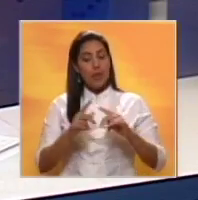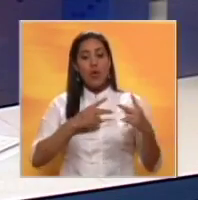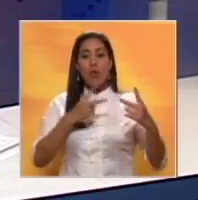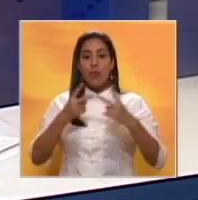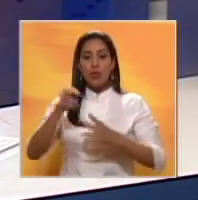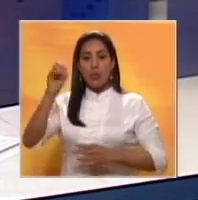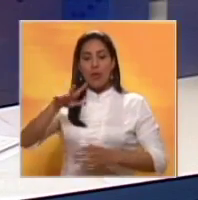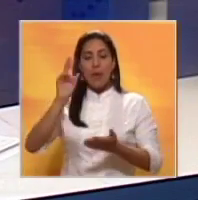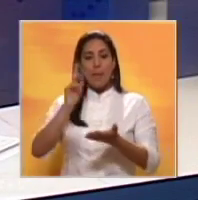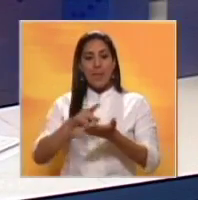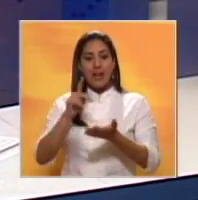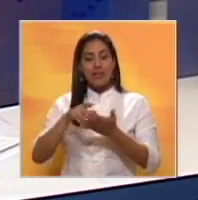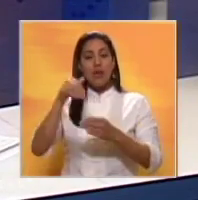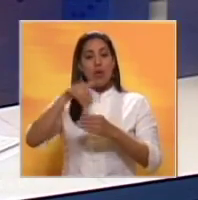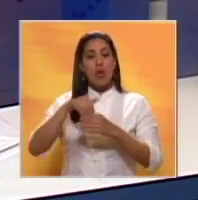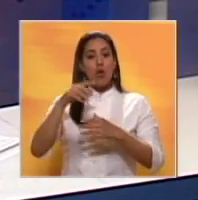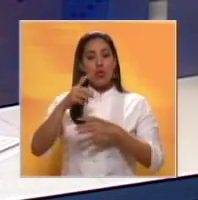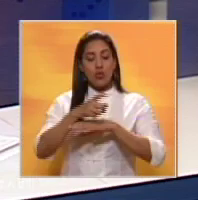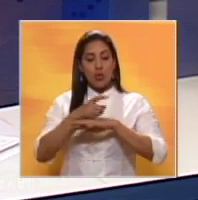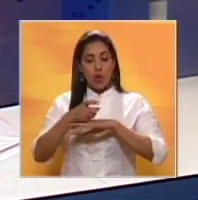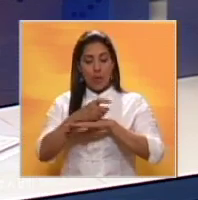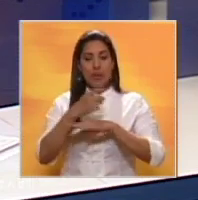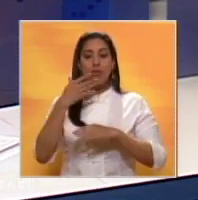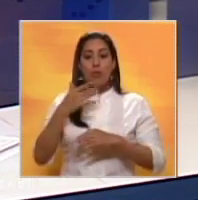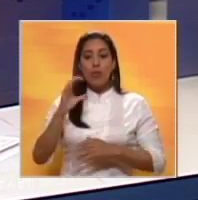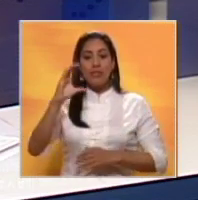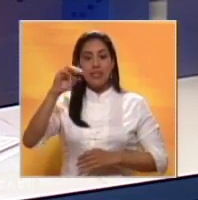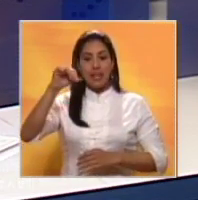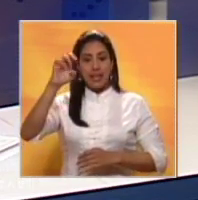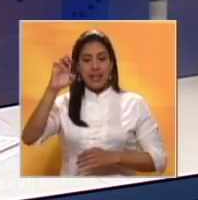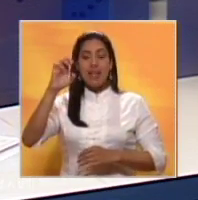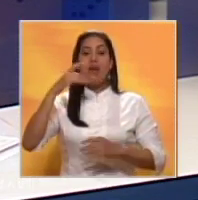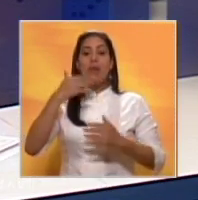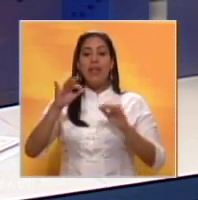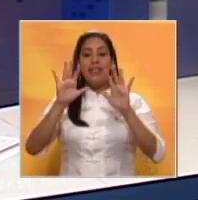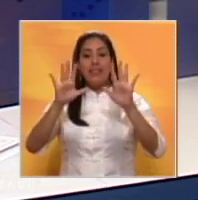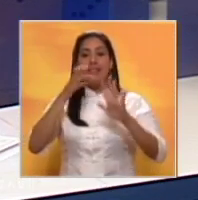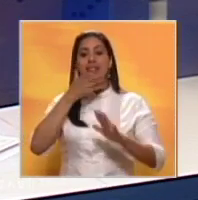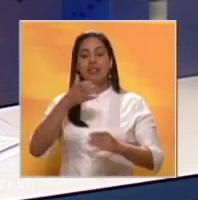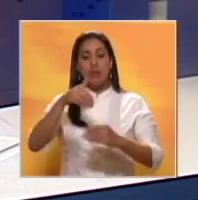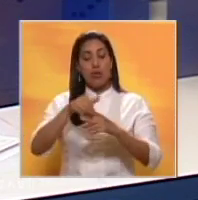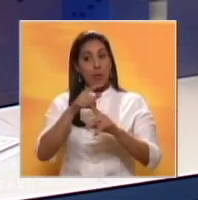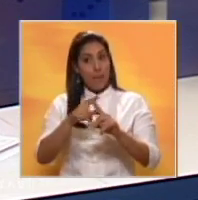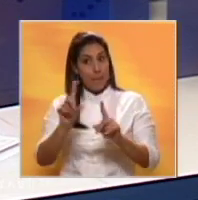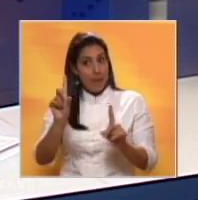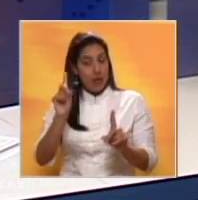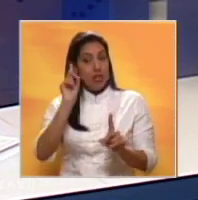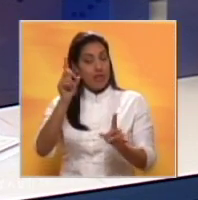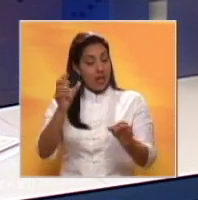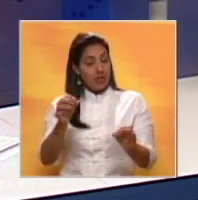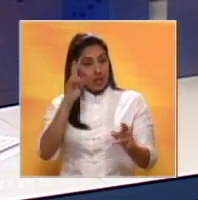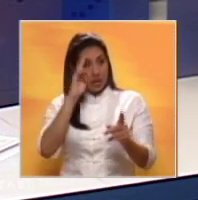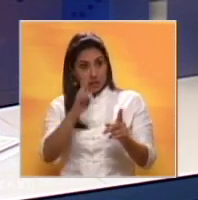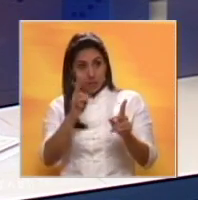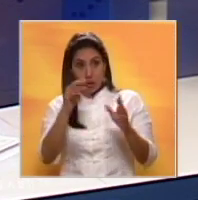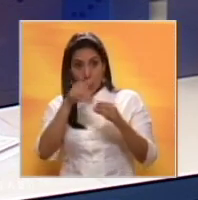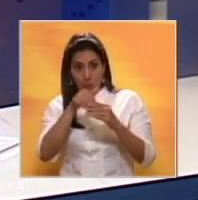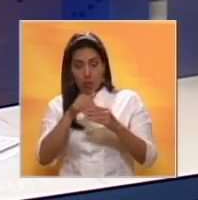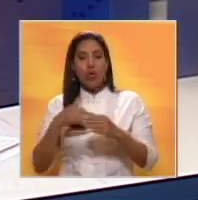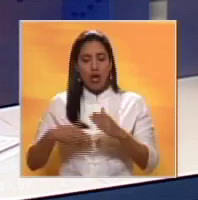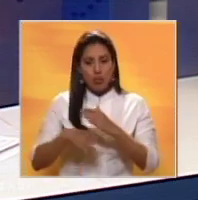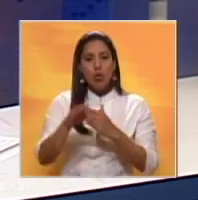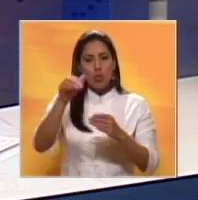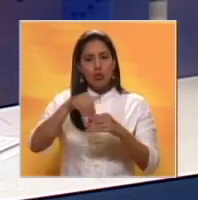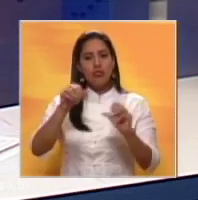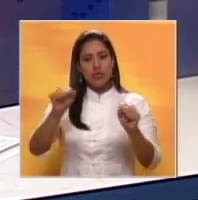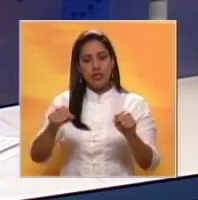Voluntad Popular participará en las elecciones regionales previstas por el CNE para el 10 de diciembre, siempre y cuando se garantice la transparencia del proceso.